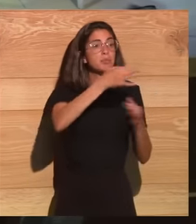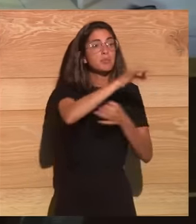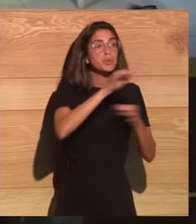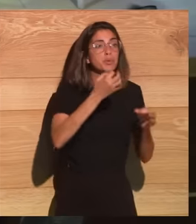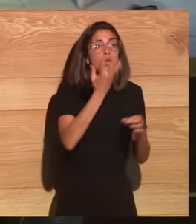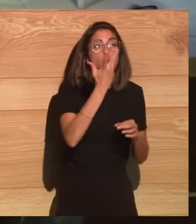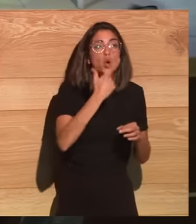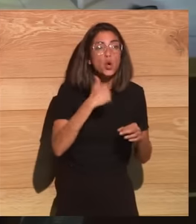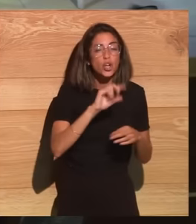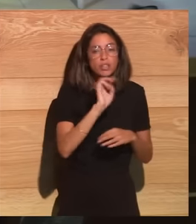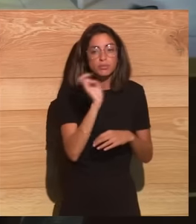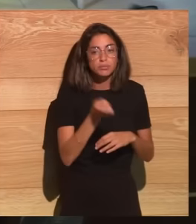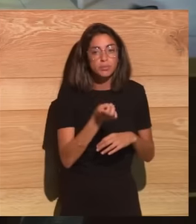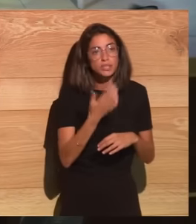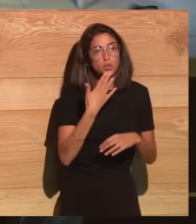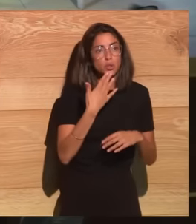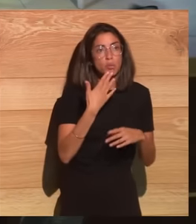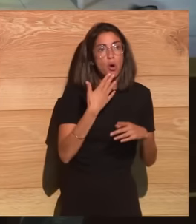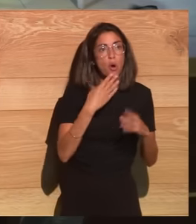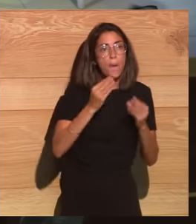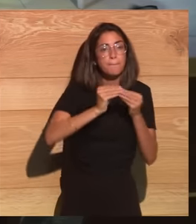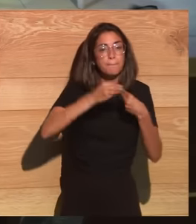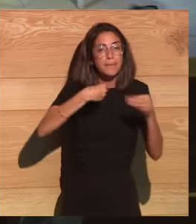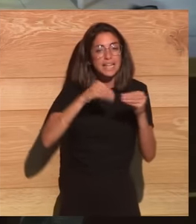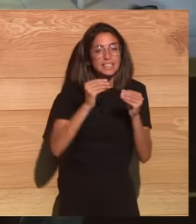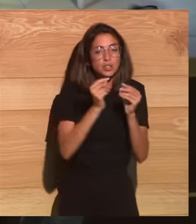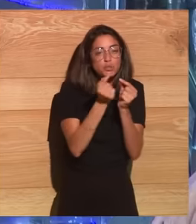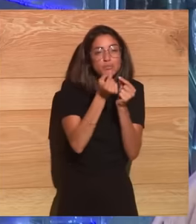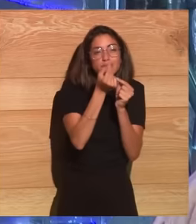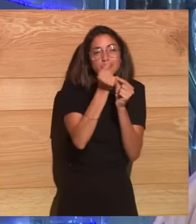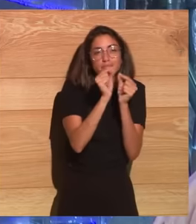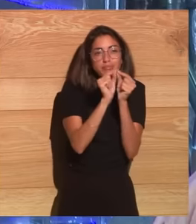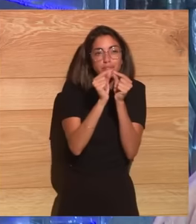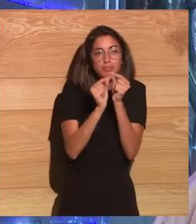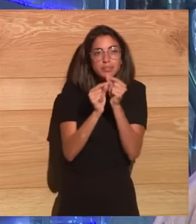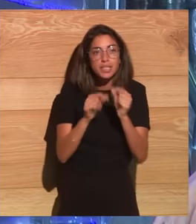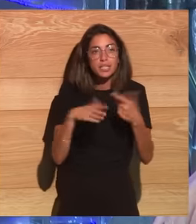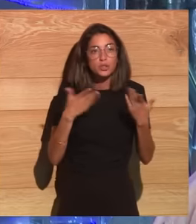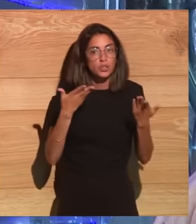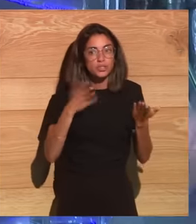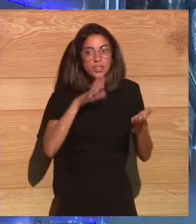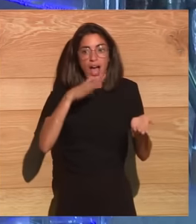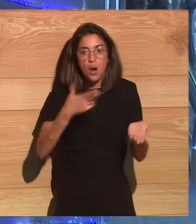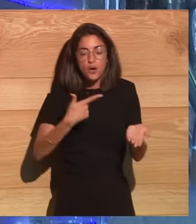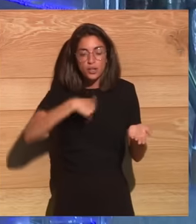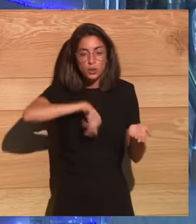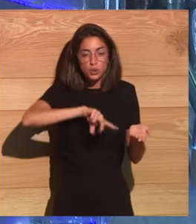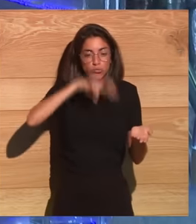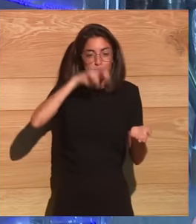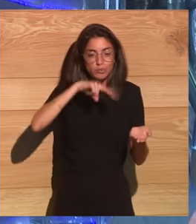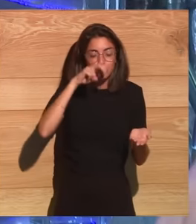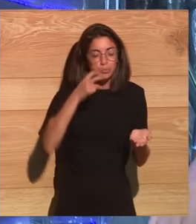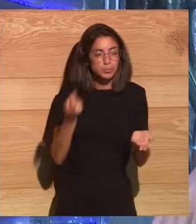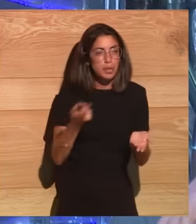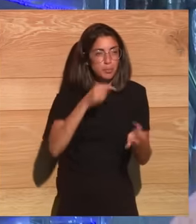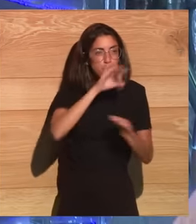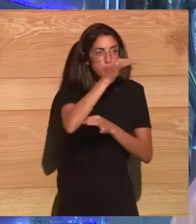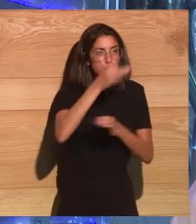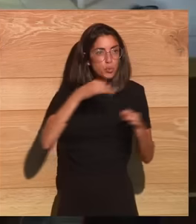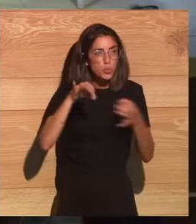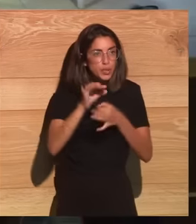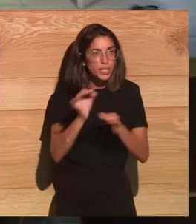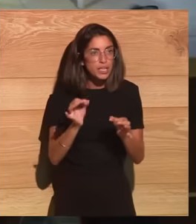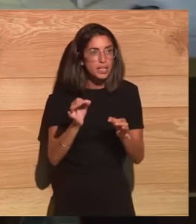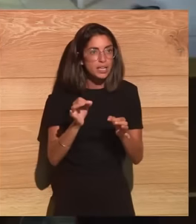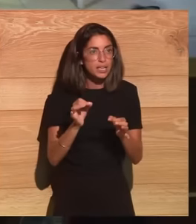no es purpurina todo igual. Son microplásticos. No se va nunca. Así que ahora estamos respirando purpurina. ¿En este momento? En este momento purpurina estamos respirando.